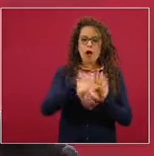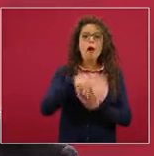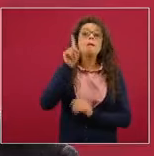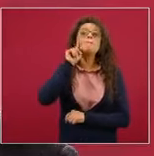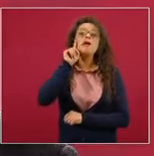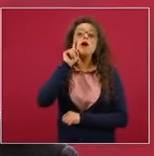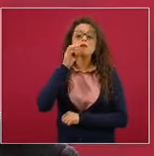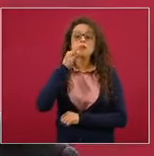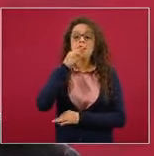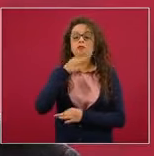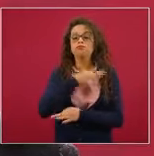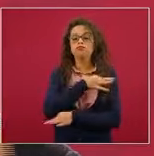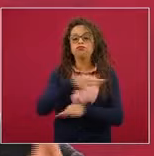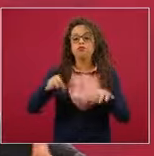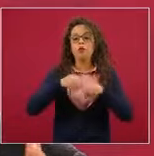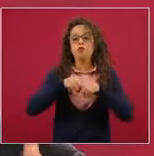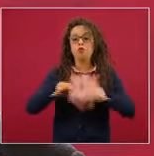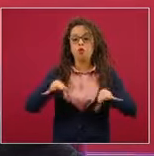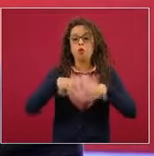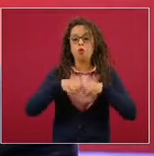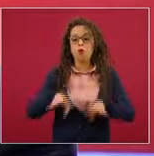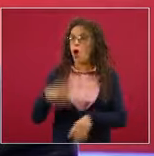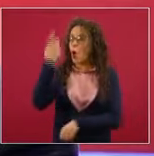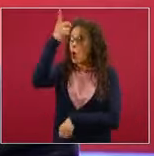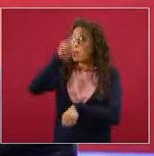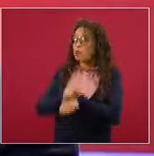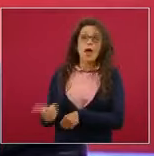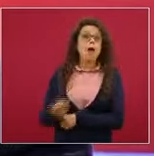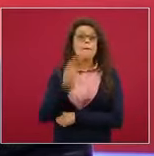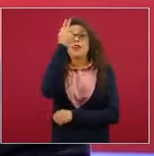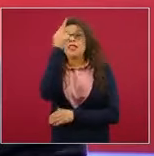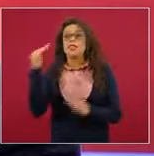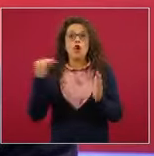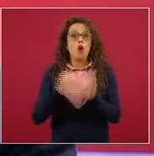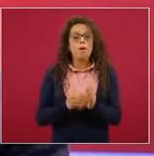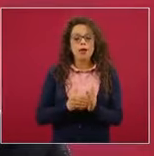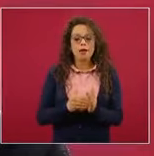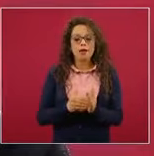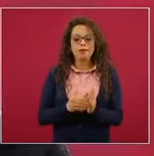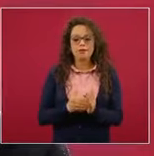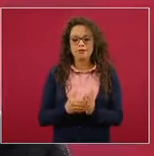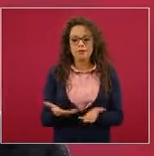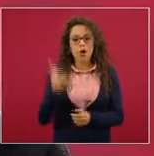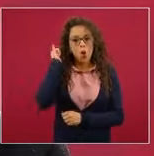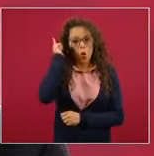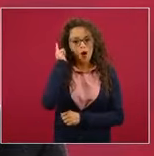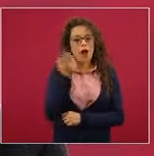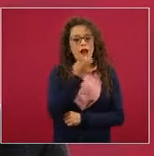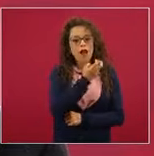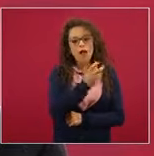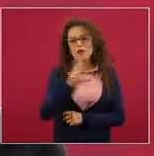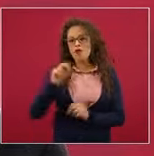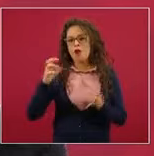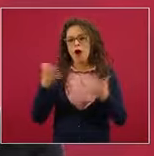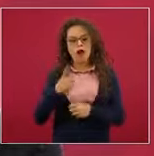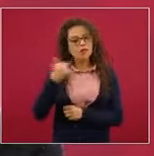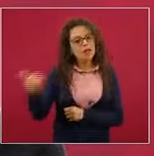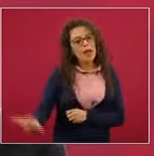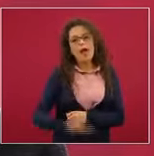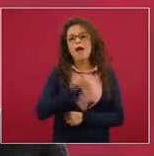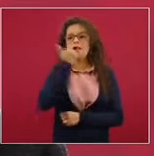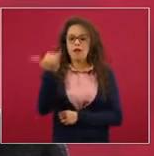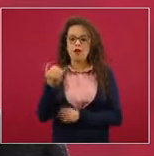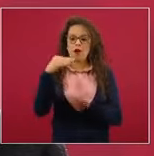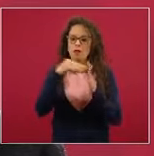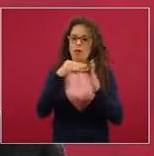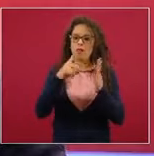dijeran en un solo día 25 mil casos. Ojalá que nadie cometa este error metodológico, sino que se